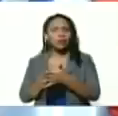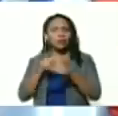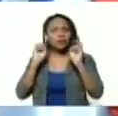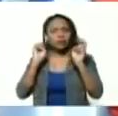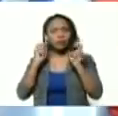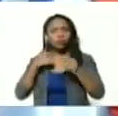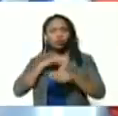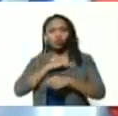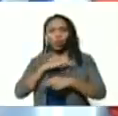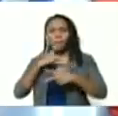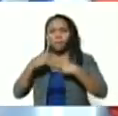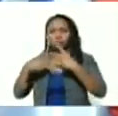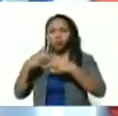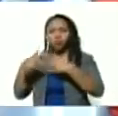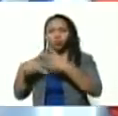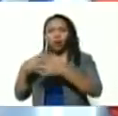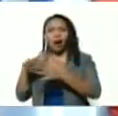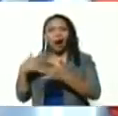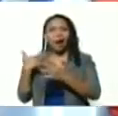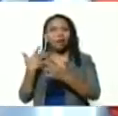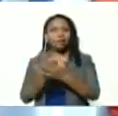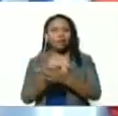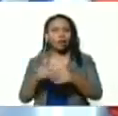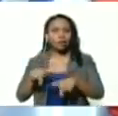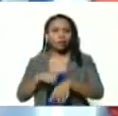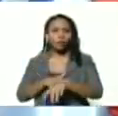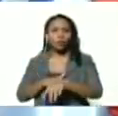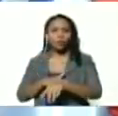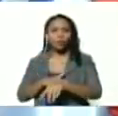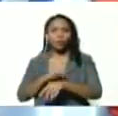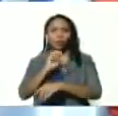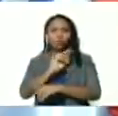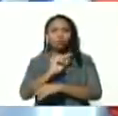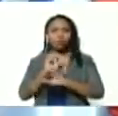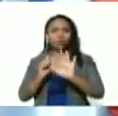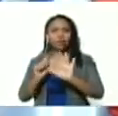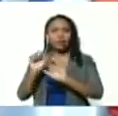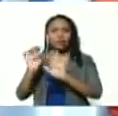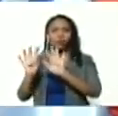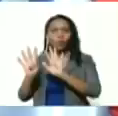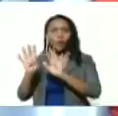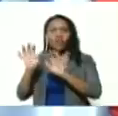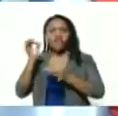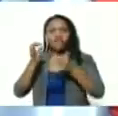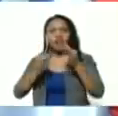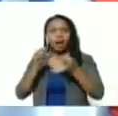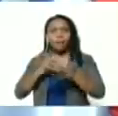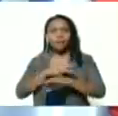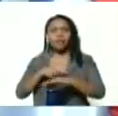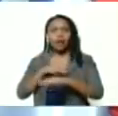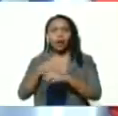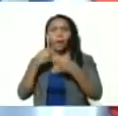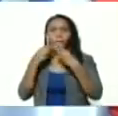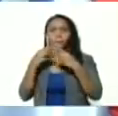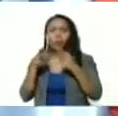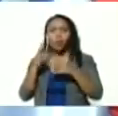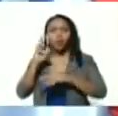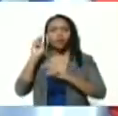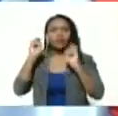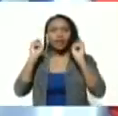hemos procesado hasta este momento 269 fiscales del Ministerio Público por actos de